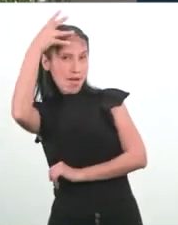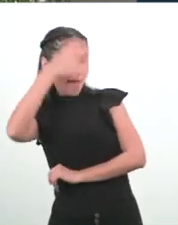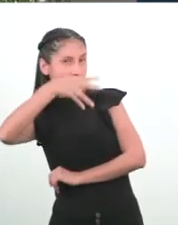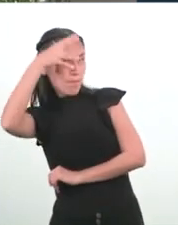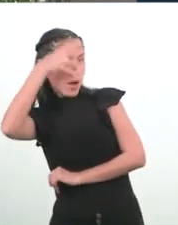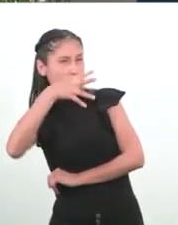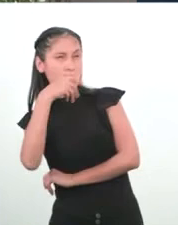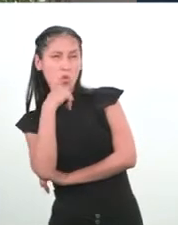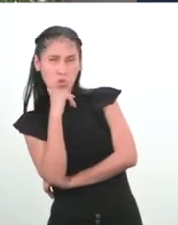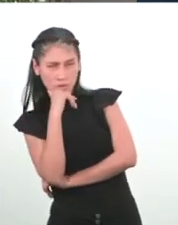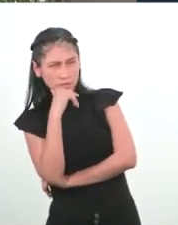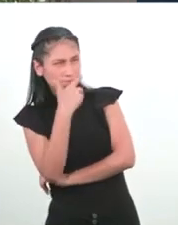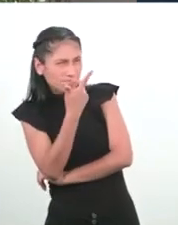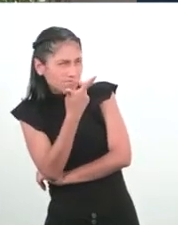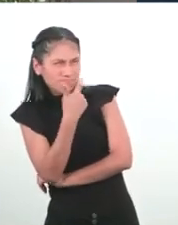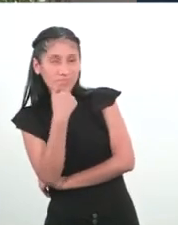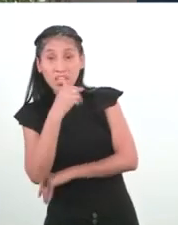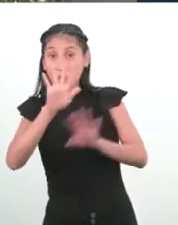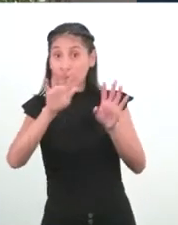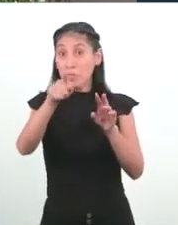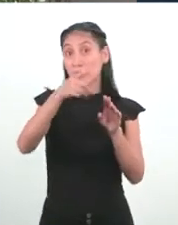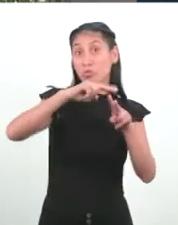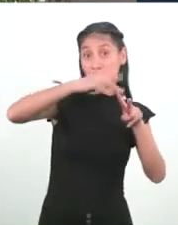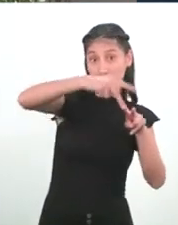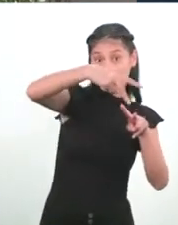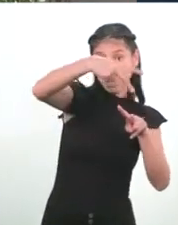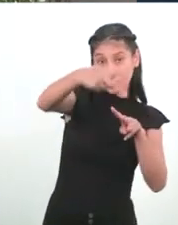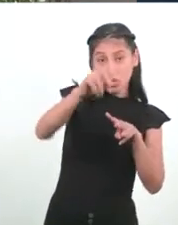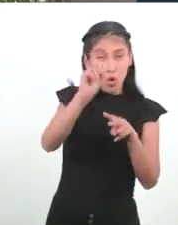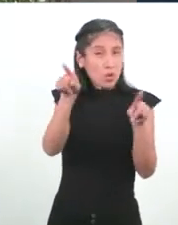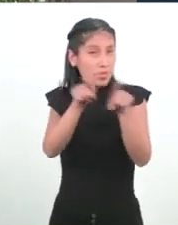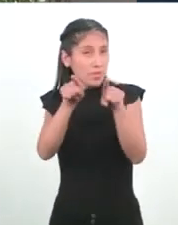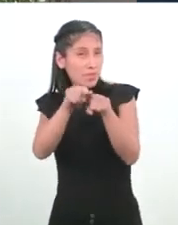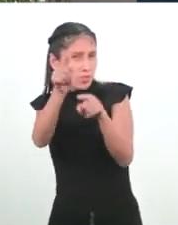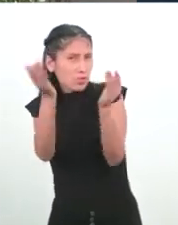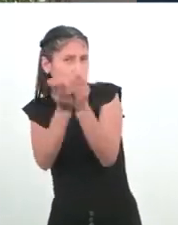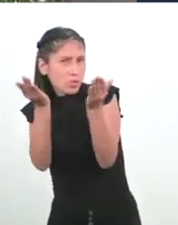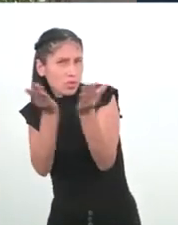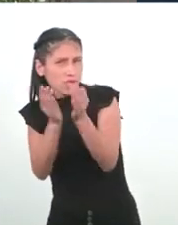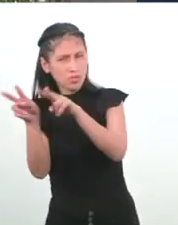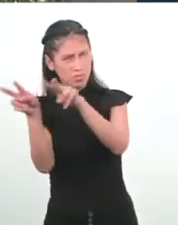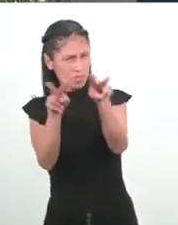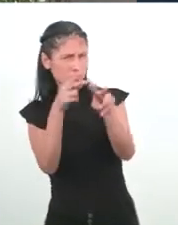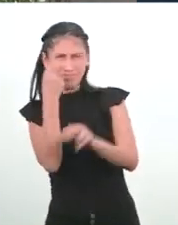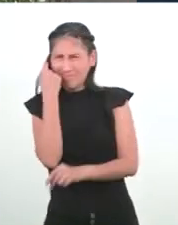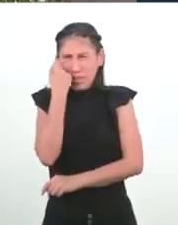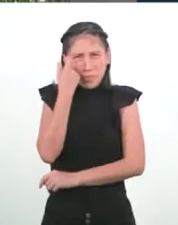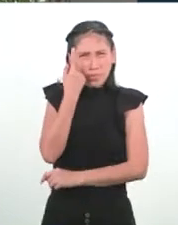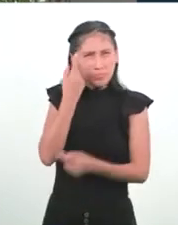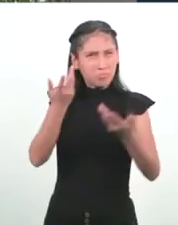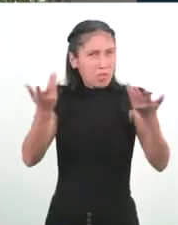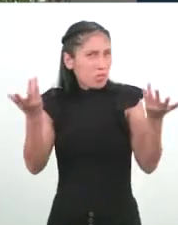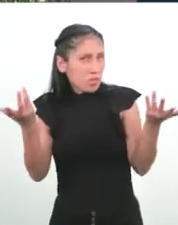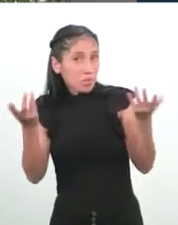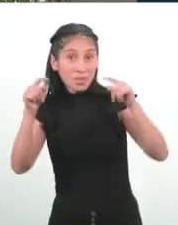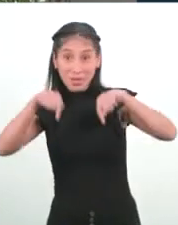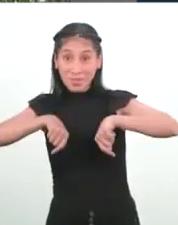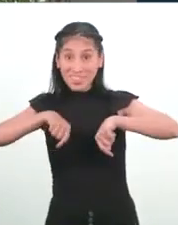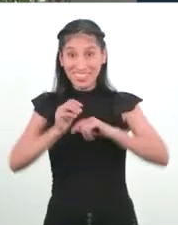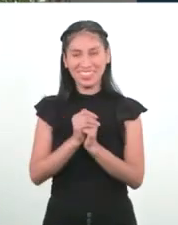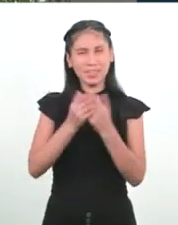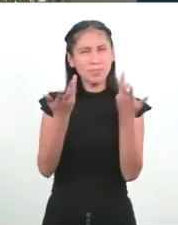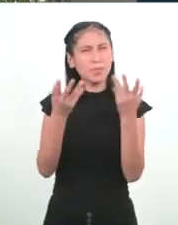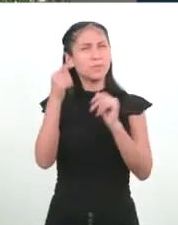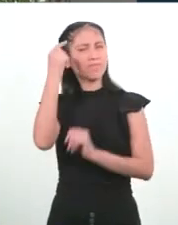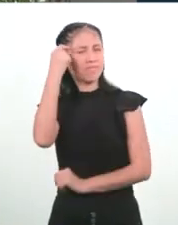en su entorno, puede ser, como les digo, su barrio o su colegio, ¿no? Veo que aquí somos muchos que no entendemos nada de este curso, por